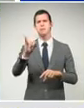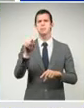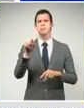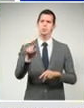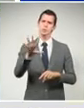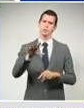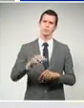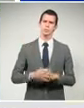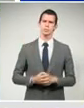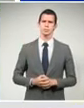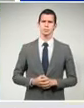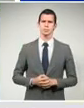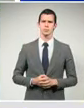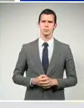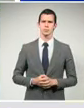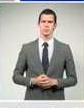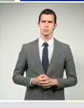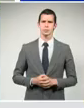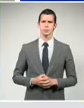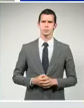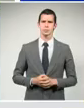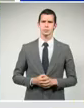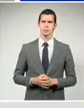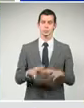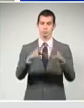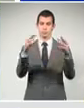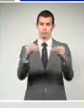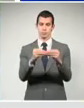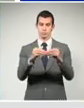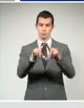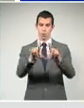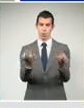16,5. Cuba con una tasa de